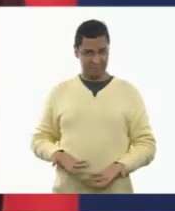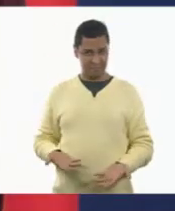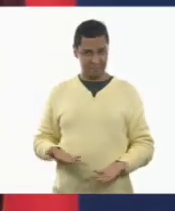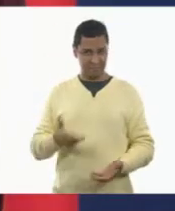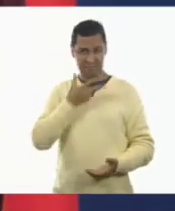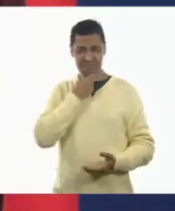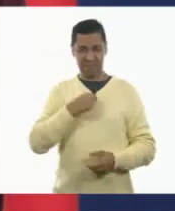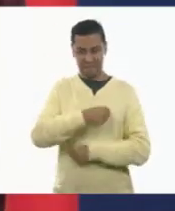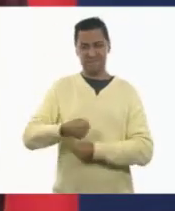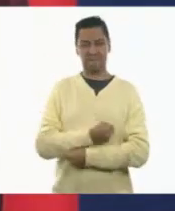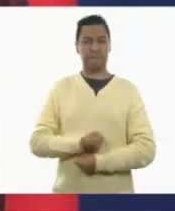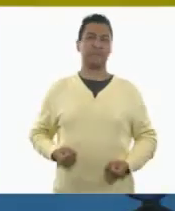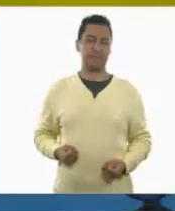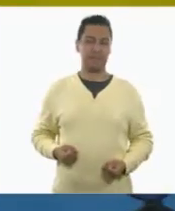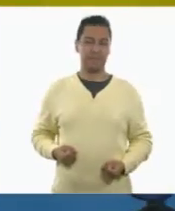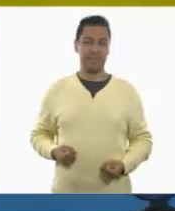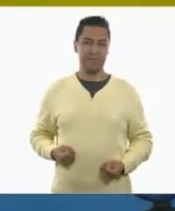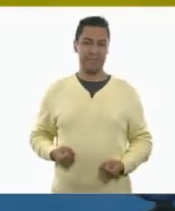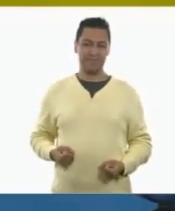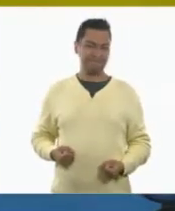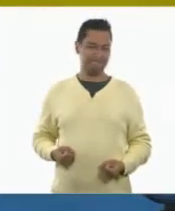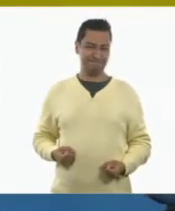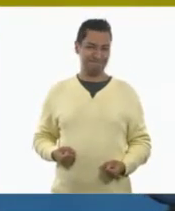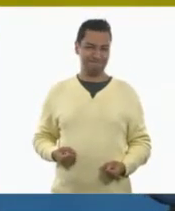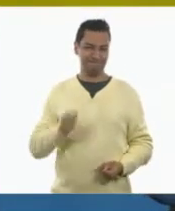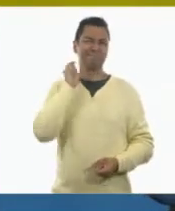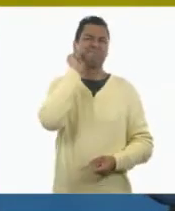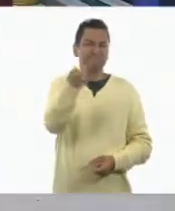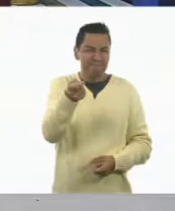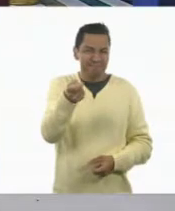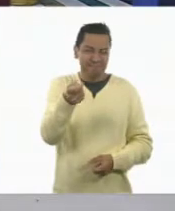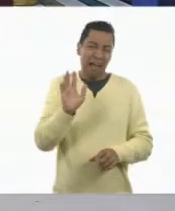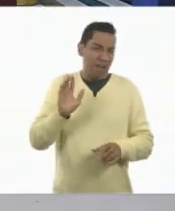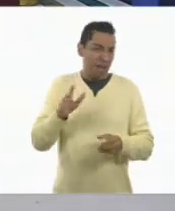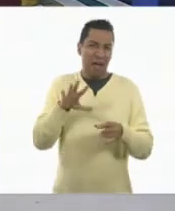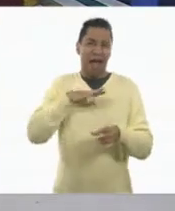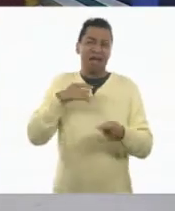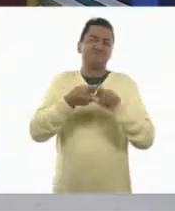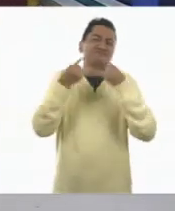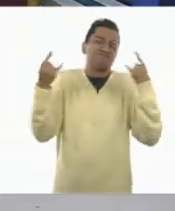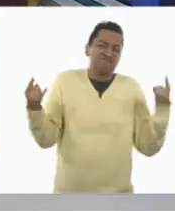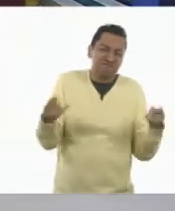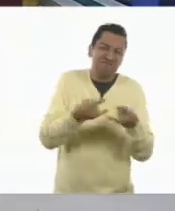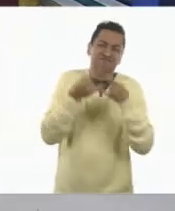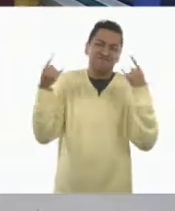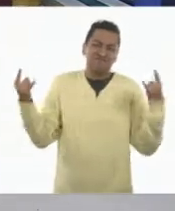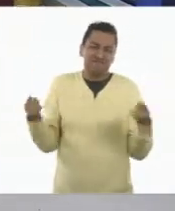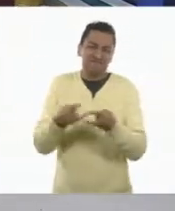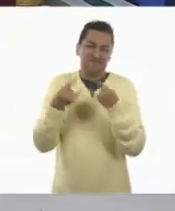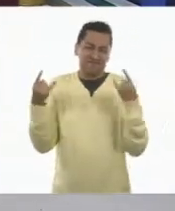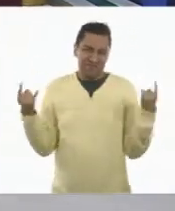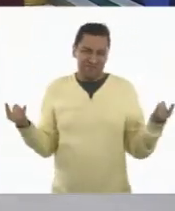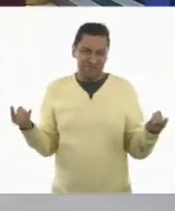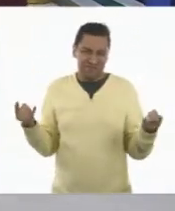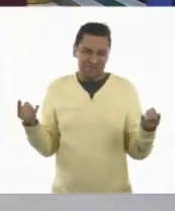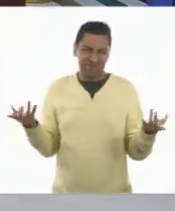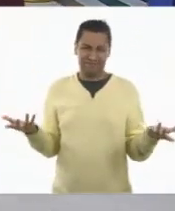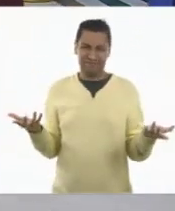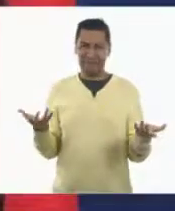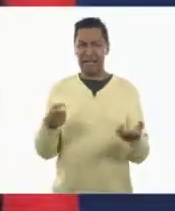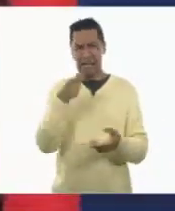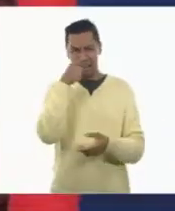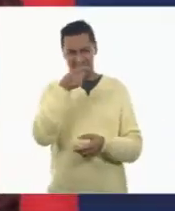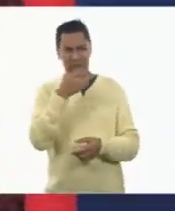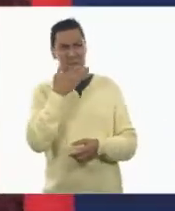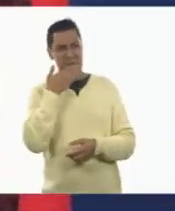aunque lo fajen de chico. Y así, como dice, muchísimos, muchísimos refranes más. Muy bien, pues... Qué buen refrán